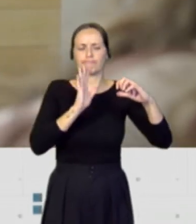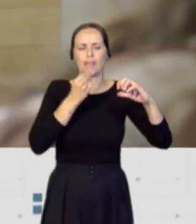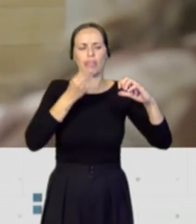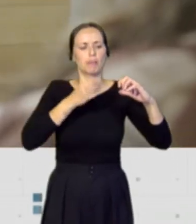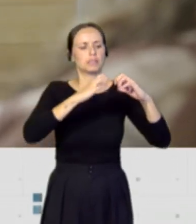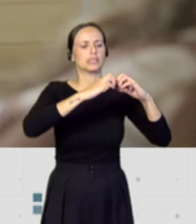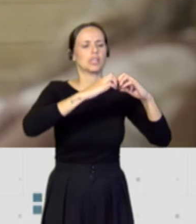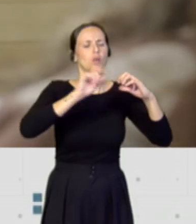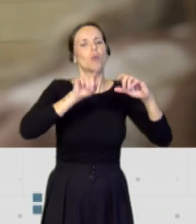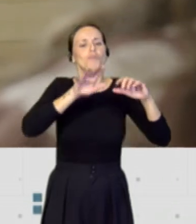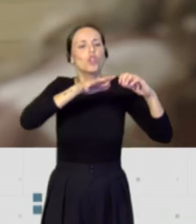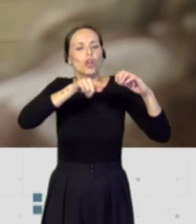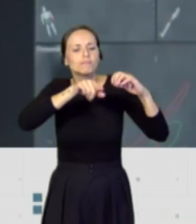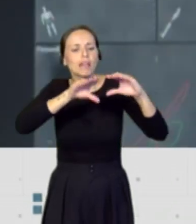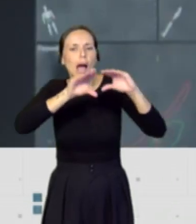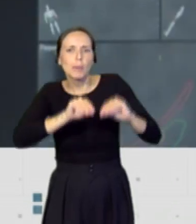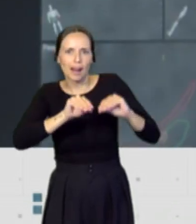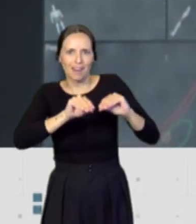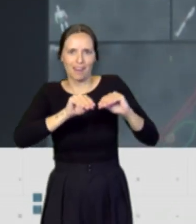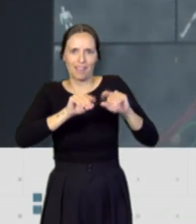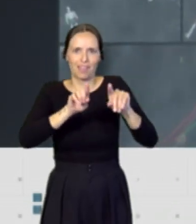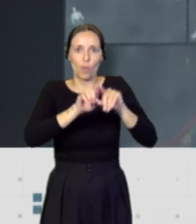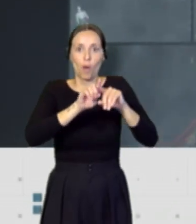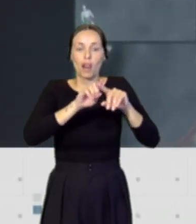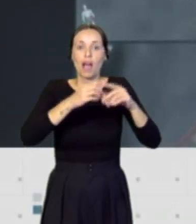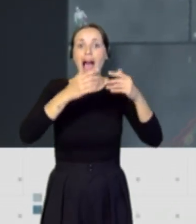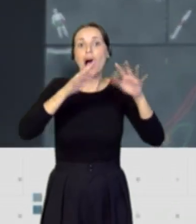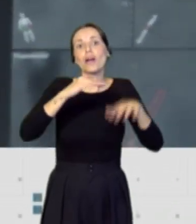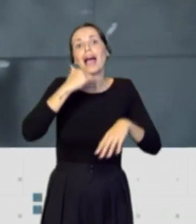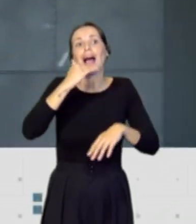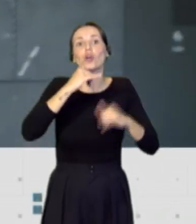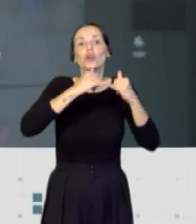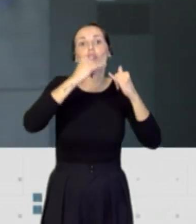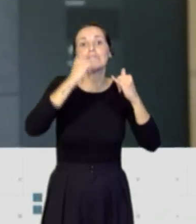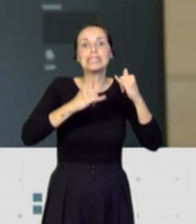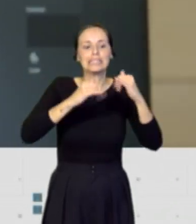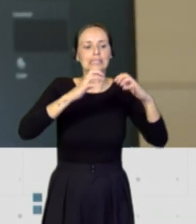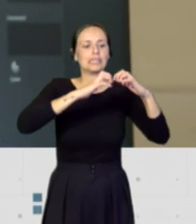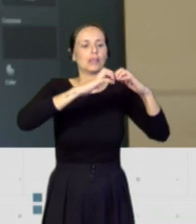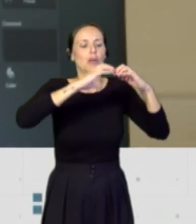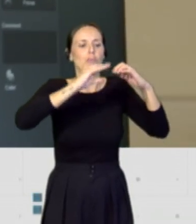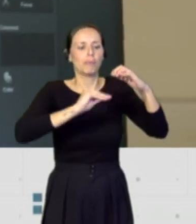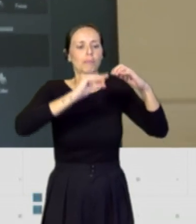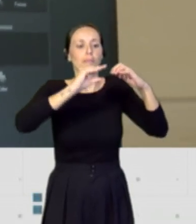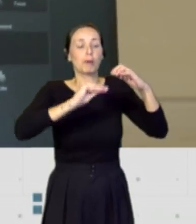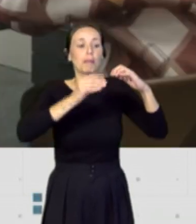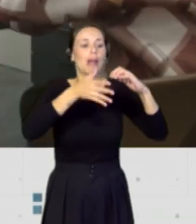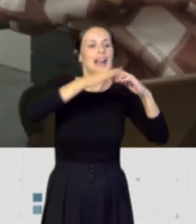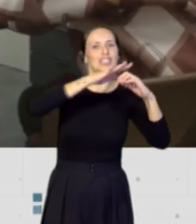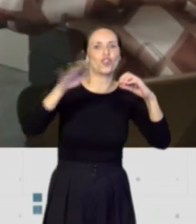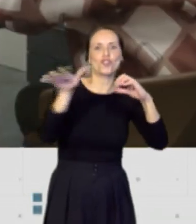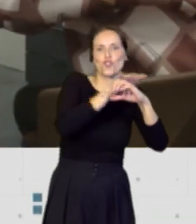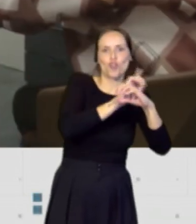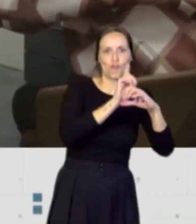desconectarla del resto del cerebro para, aunque esa zona siga provocando crisis epilépticas a nivel local, no disemina el resto del cerebro